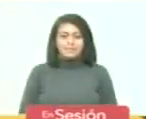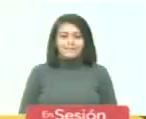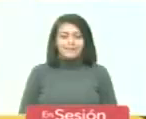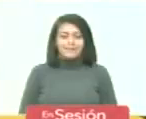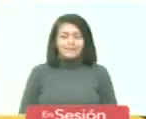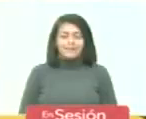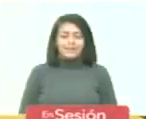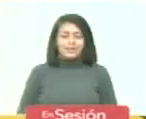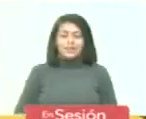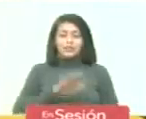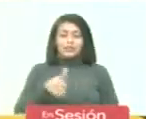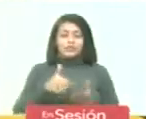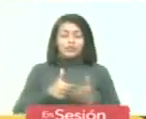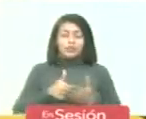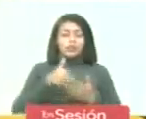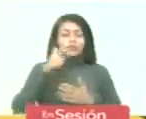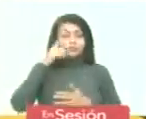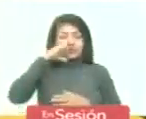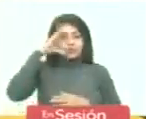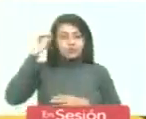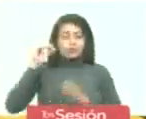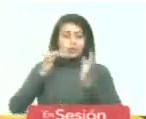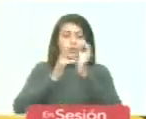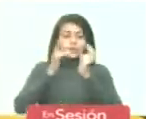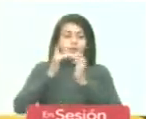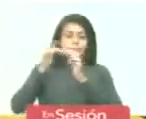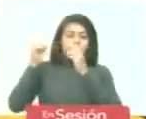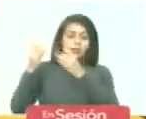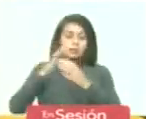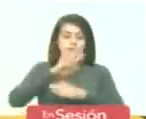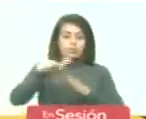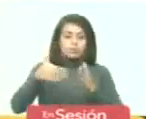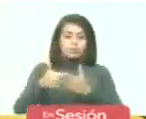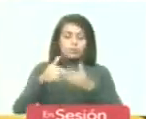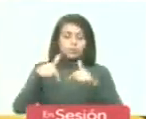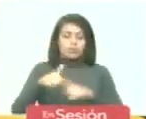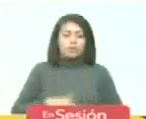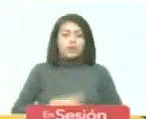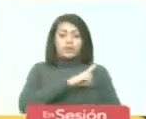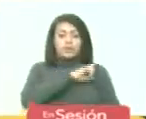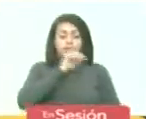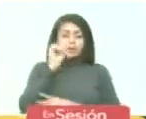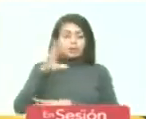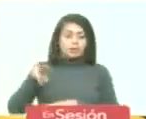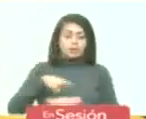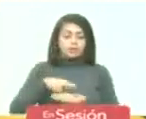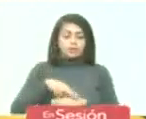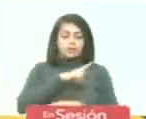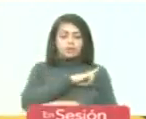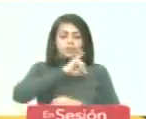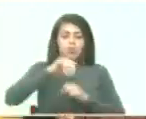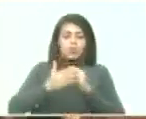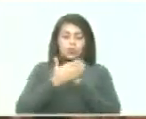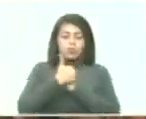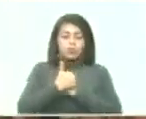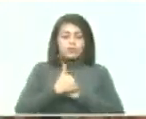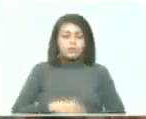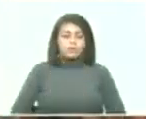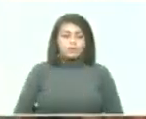En nombre del Dios Todopoderoso y nuestro Señor Jesucristo, bendiciones de Dios para todos. Directiva de la Asamblea Nacional, doctor Jorge Rodríguez